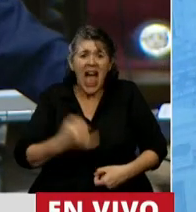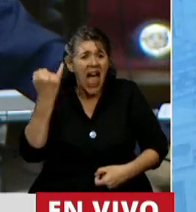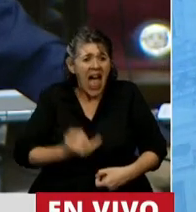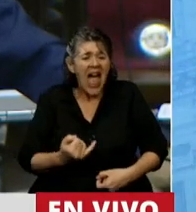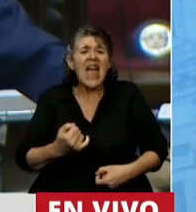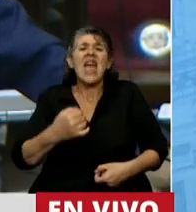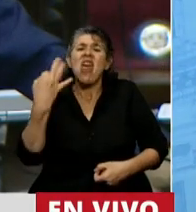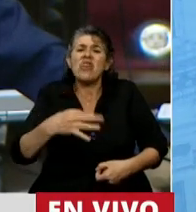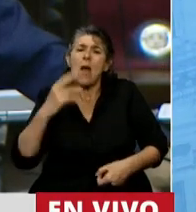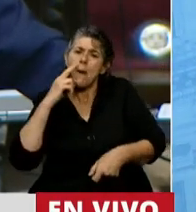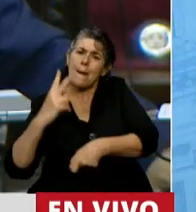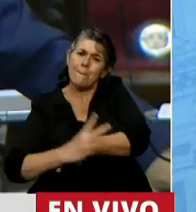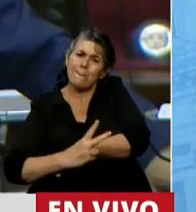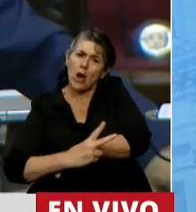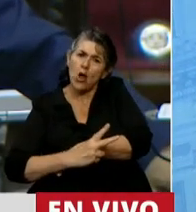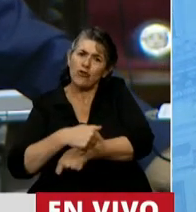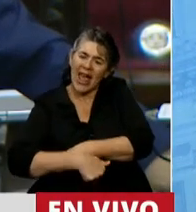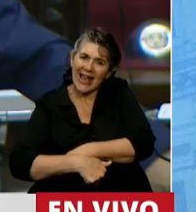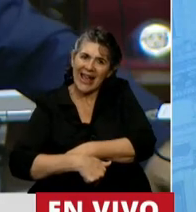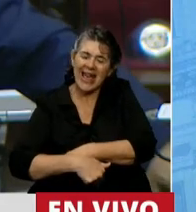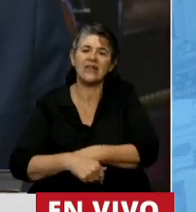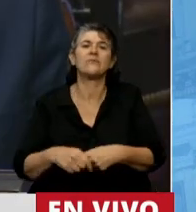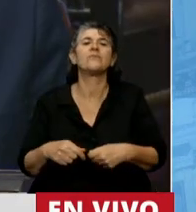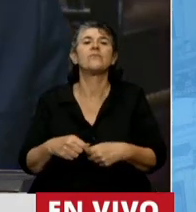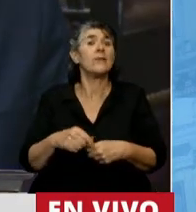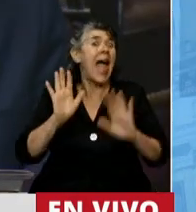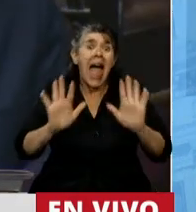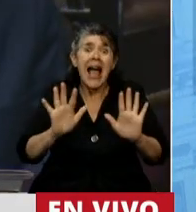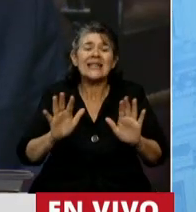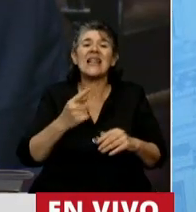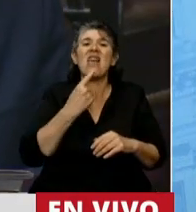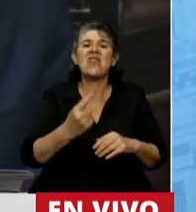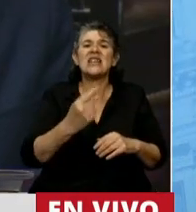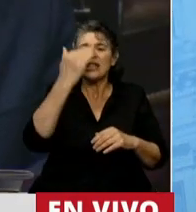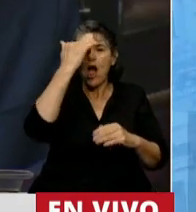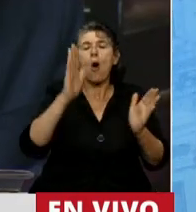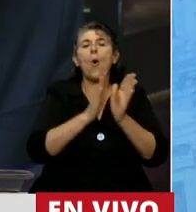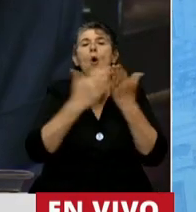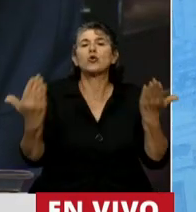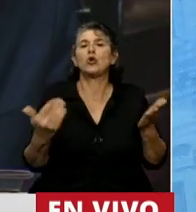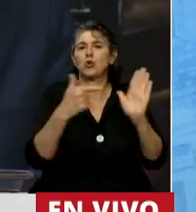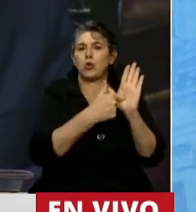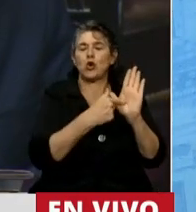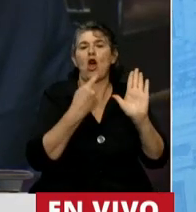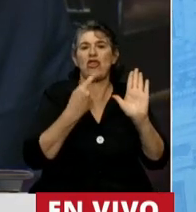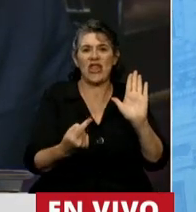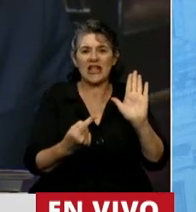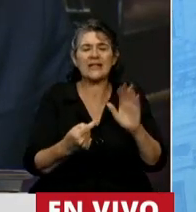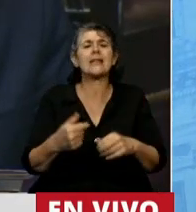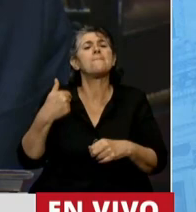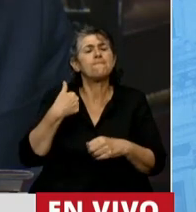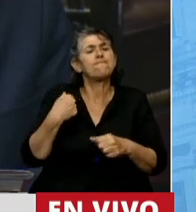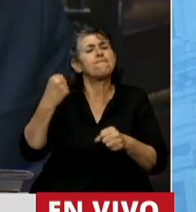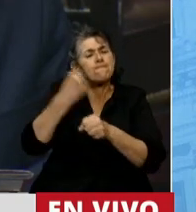y tutelado. Así ha quedado incorporado a nuestra Constitución. Trabajo permanentemente por construir